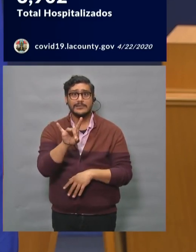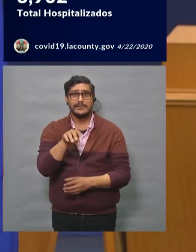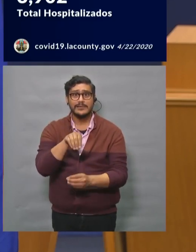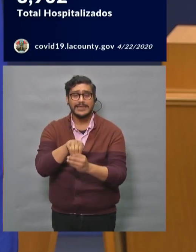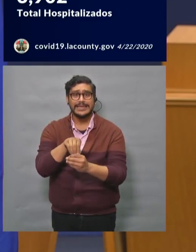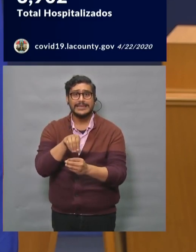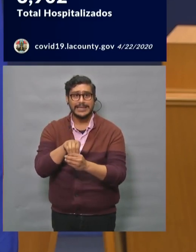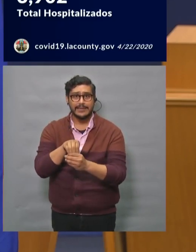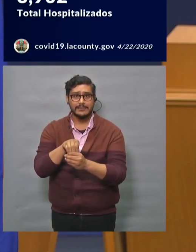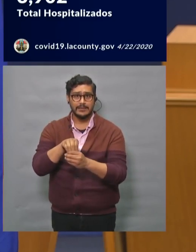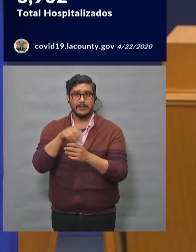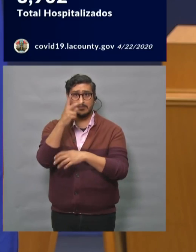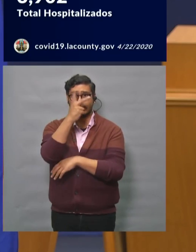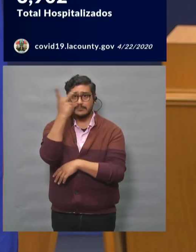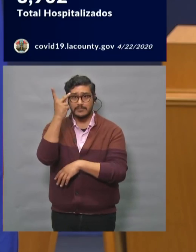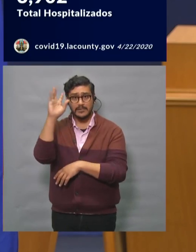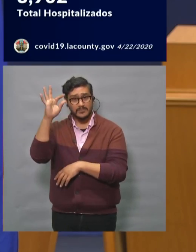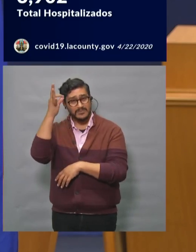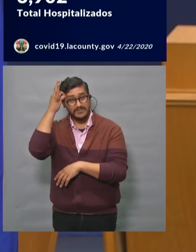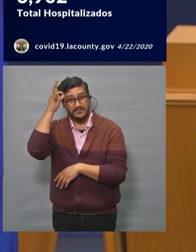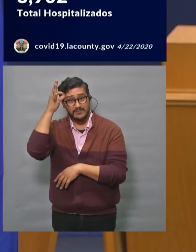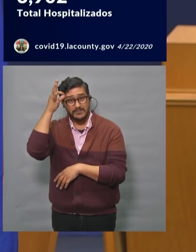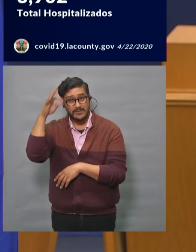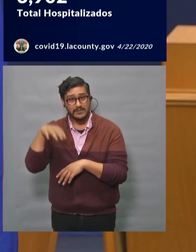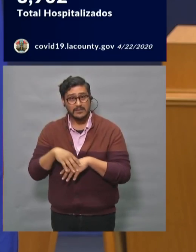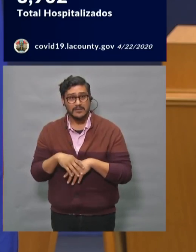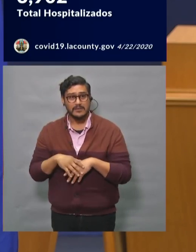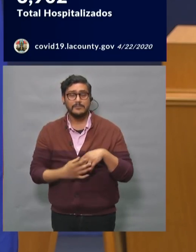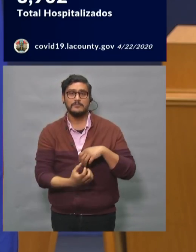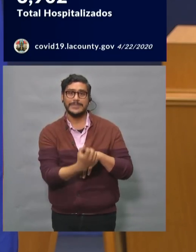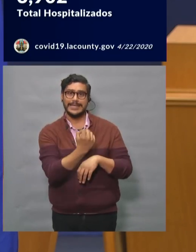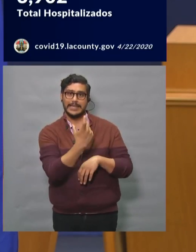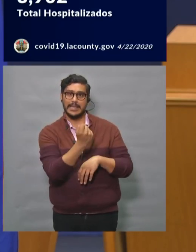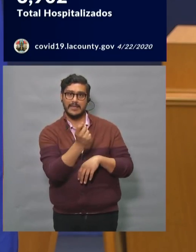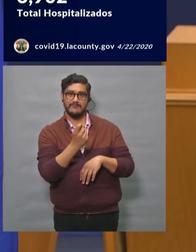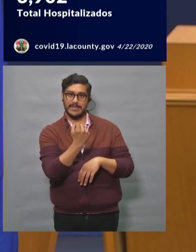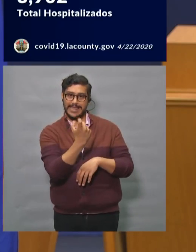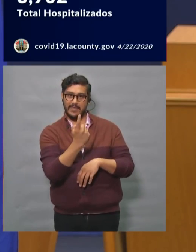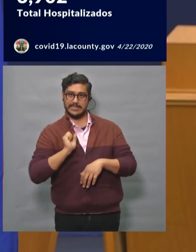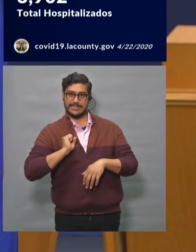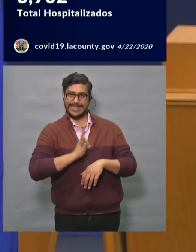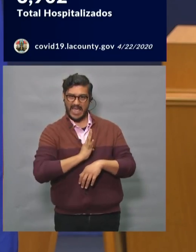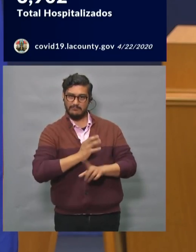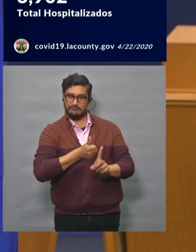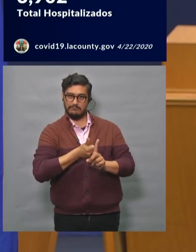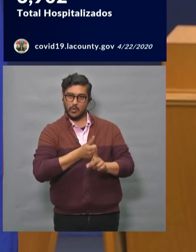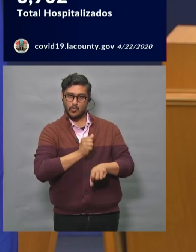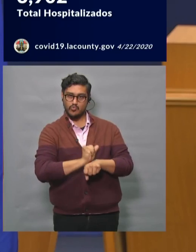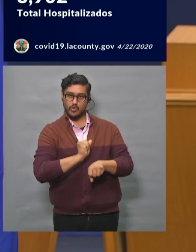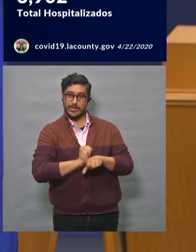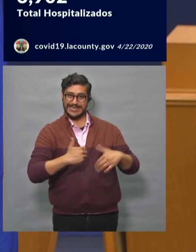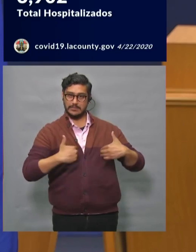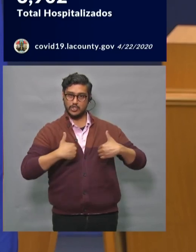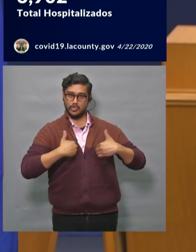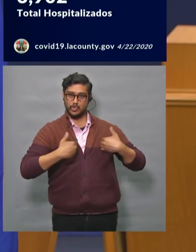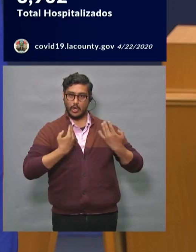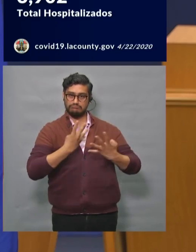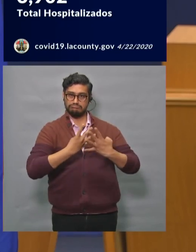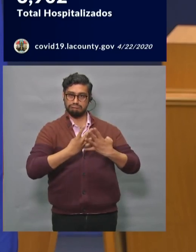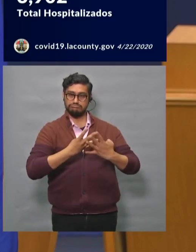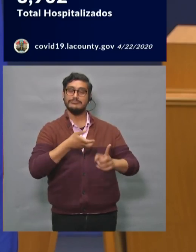instalaciones penitenciarias federales y 11 empleados también que trabajan en instalaciones juveniles han